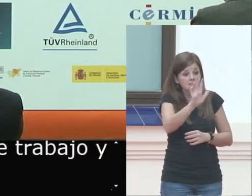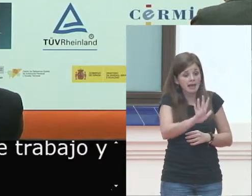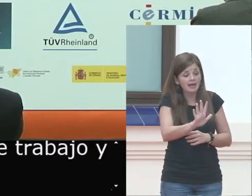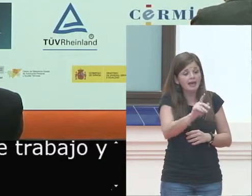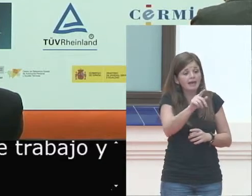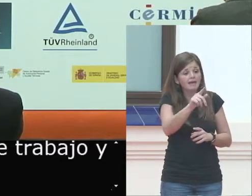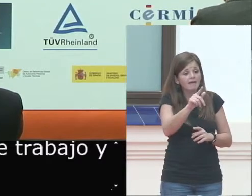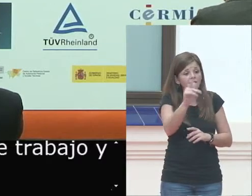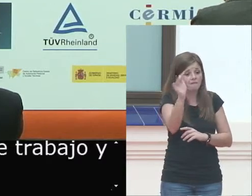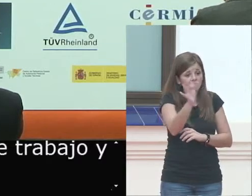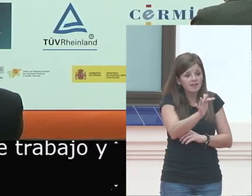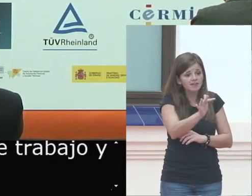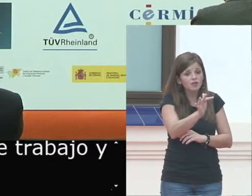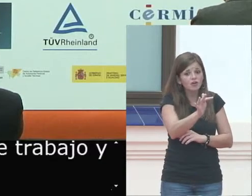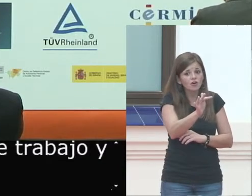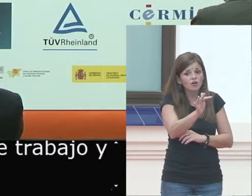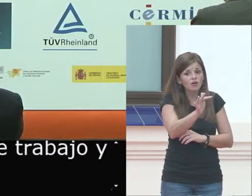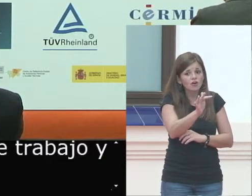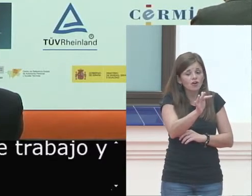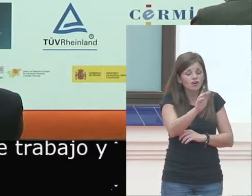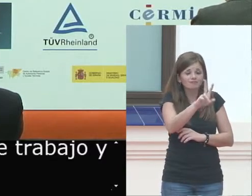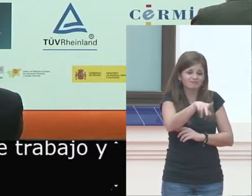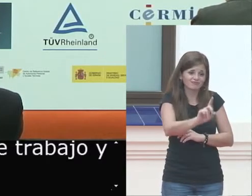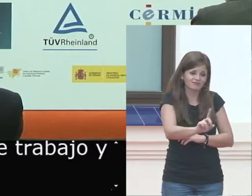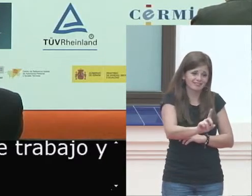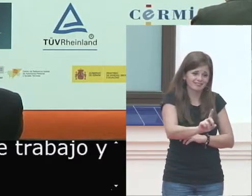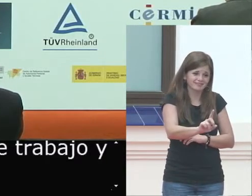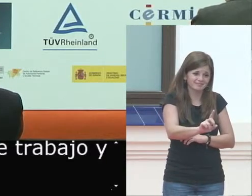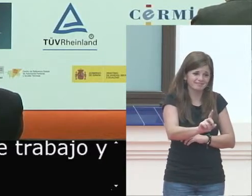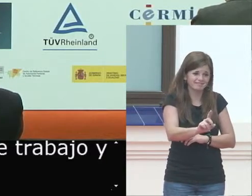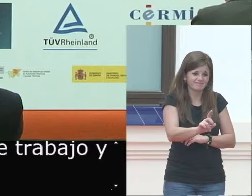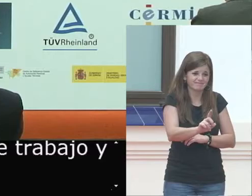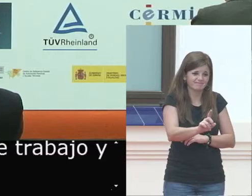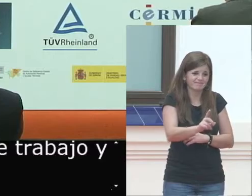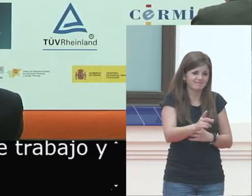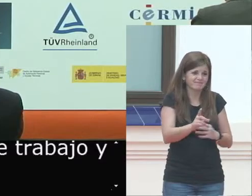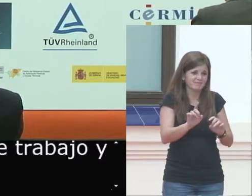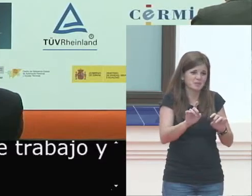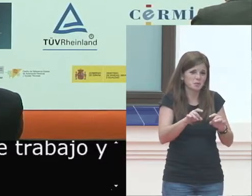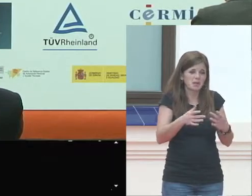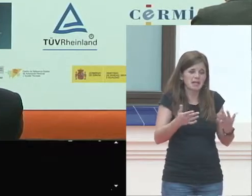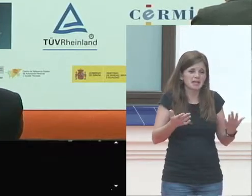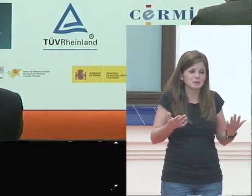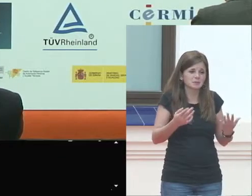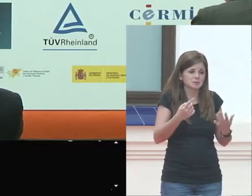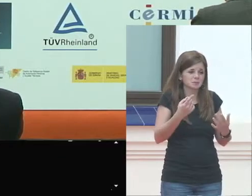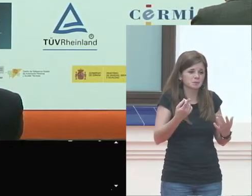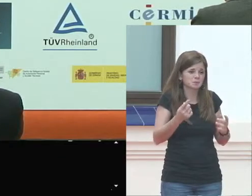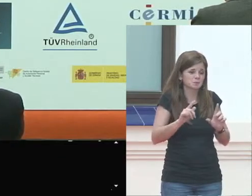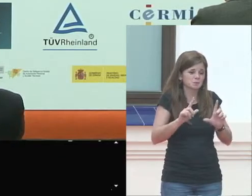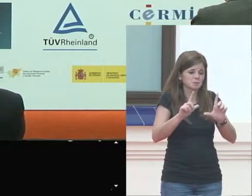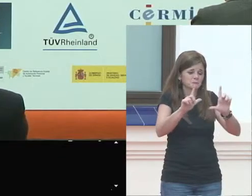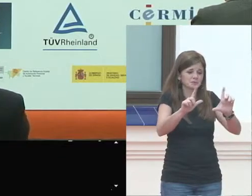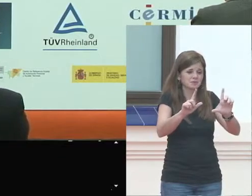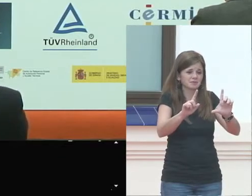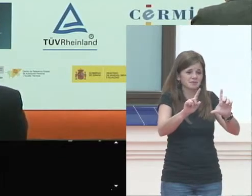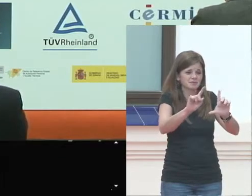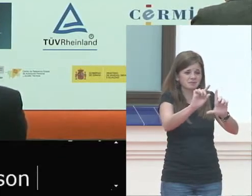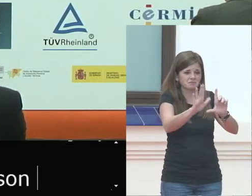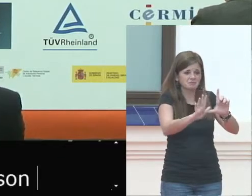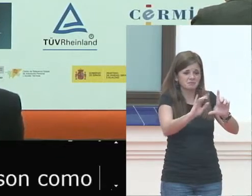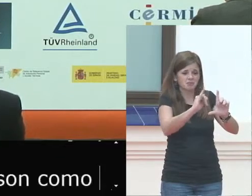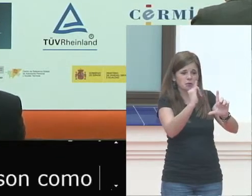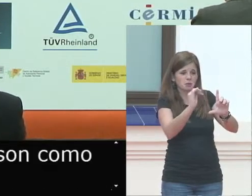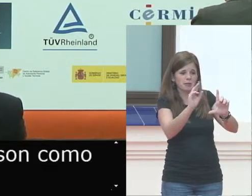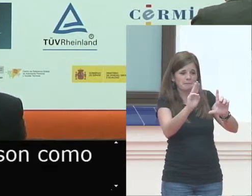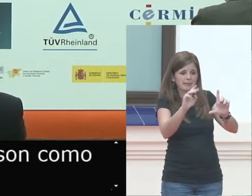vídeos no lo son. Son como un objeto que es, aquí hay una imagen, un JPEG, una cosa